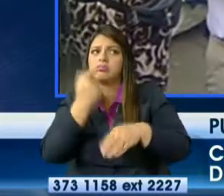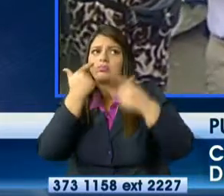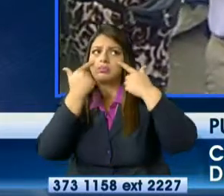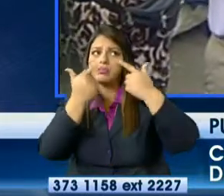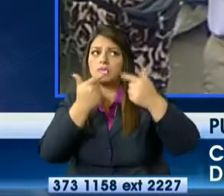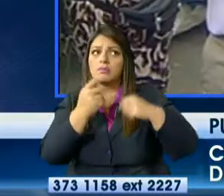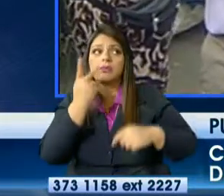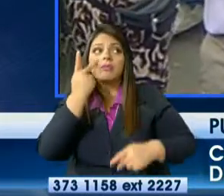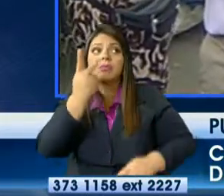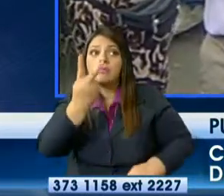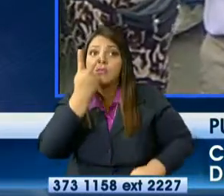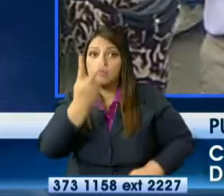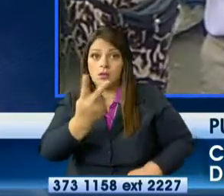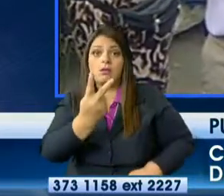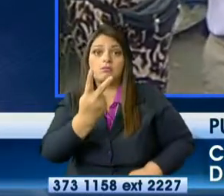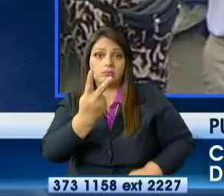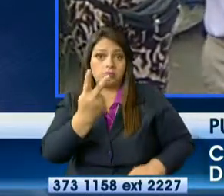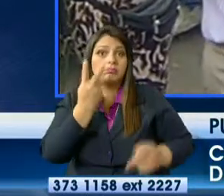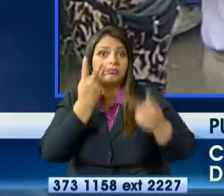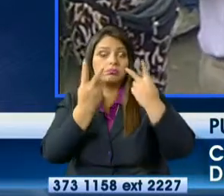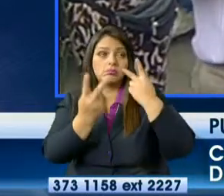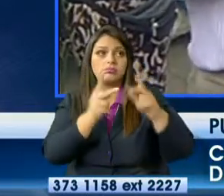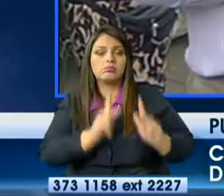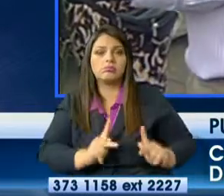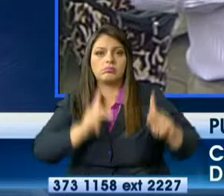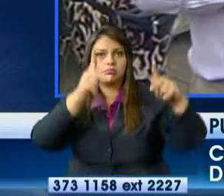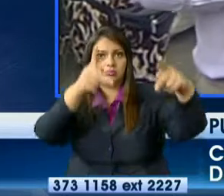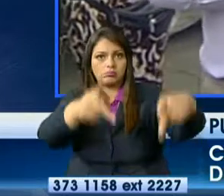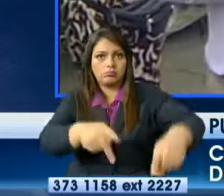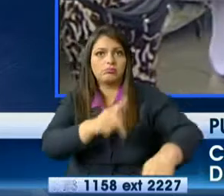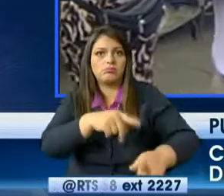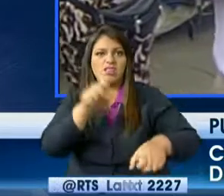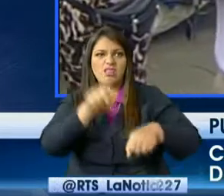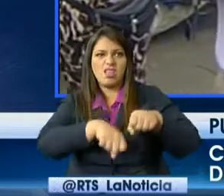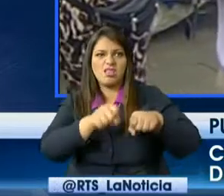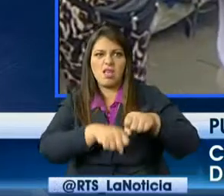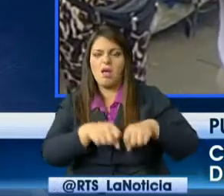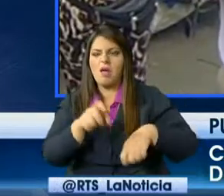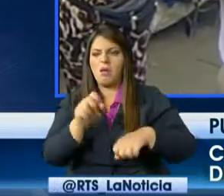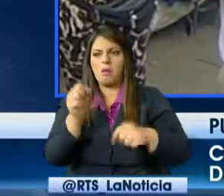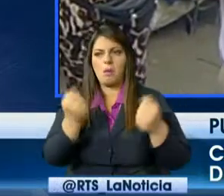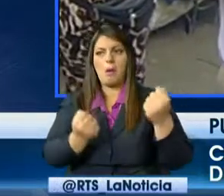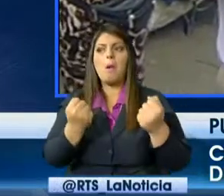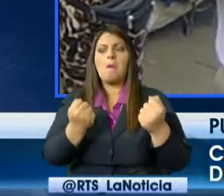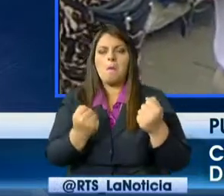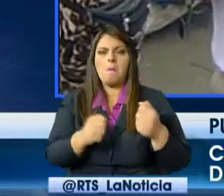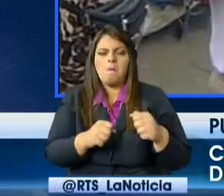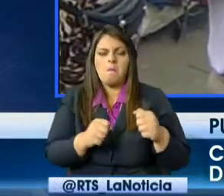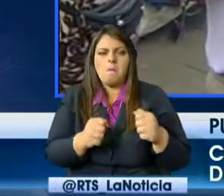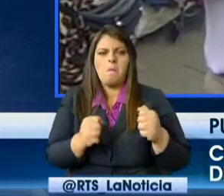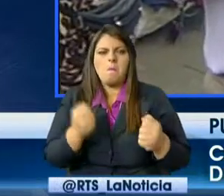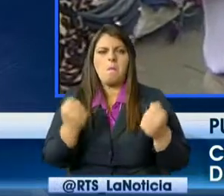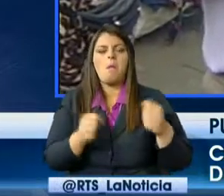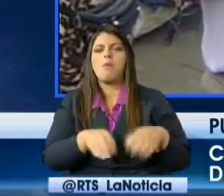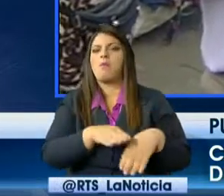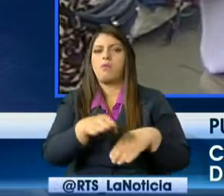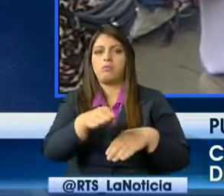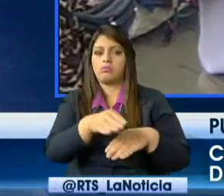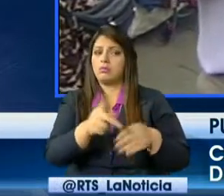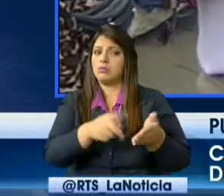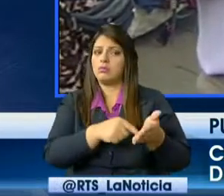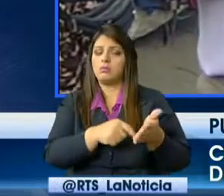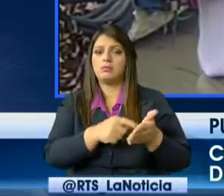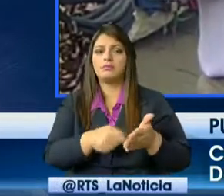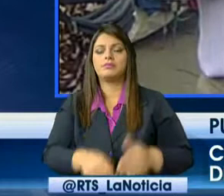arriba. Tengo que decirlo porque estoy preocupado por esa estructura, por si acaso. Gracias, Enrique, por esa información. Lo importante y hay que destacar es que el